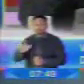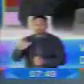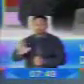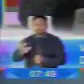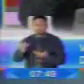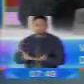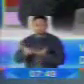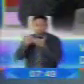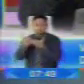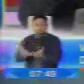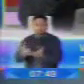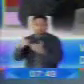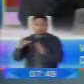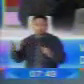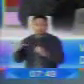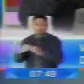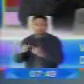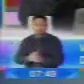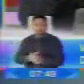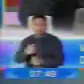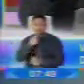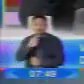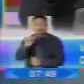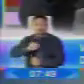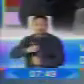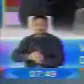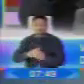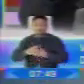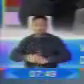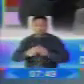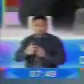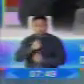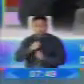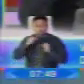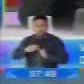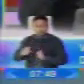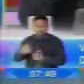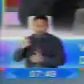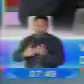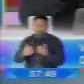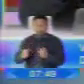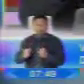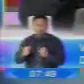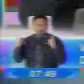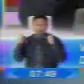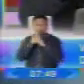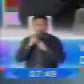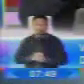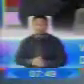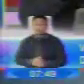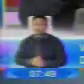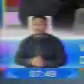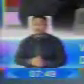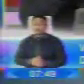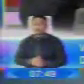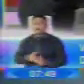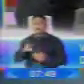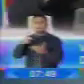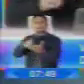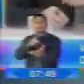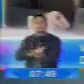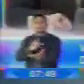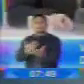ponemos a disposición de este sector que, como bien dijiste al comienzo de esta entrevista, está pasando un momento muy, muy complicado. Estrena, ministro, un programa